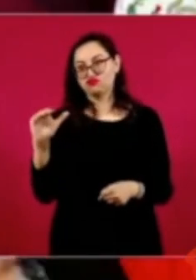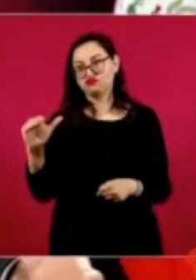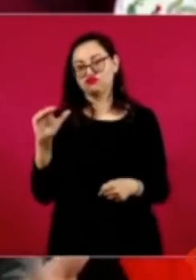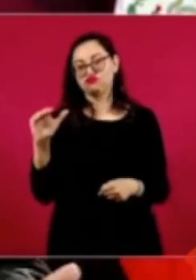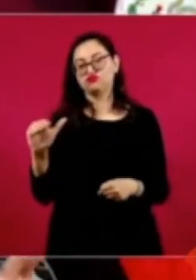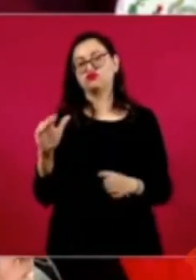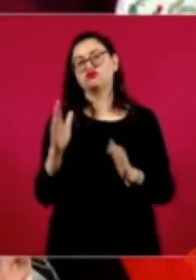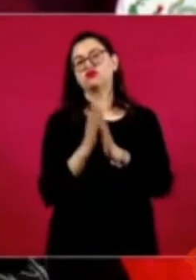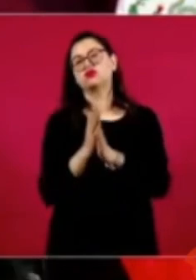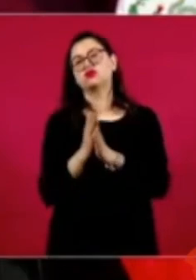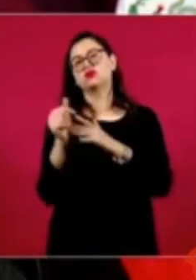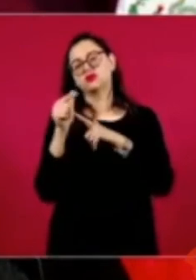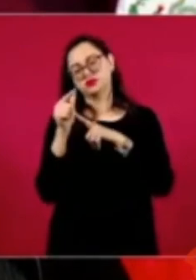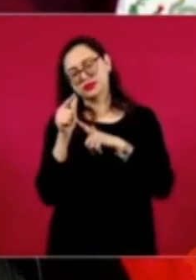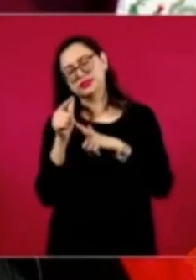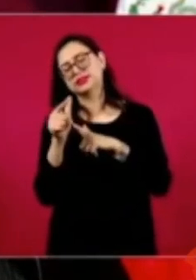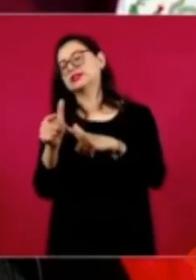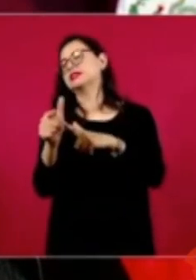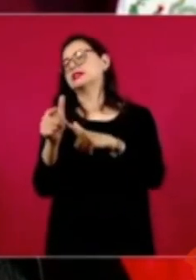siguiera adelante, ¿no?